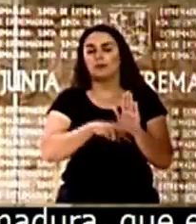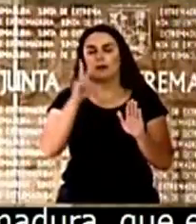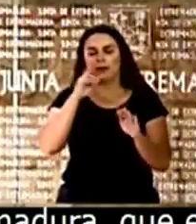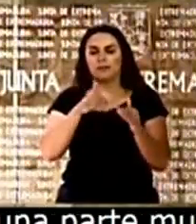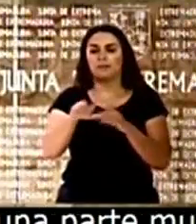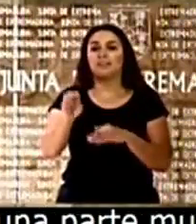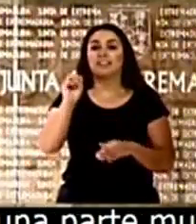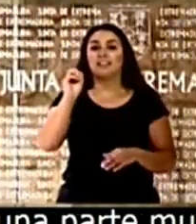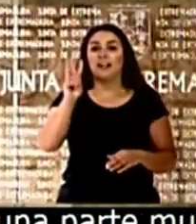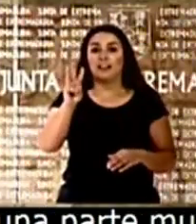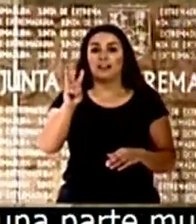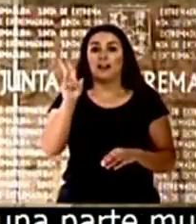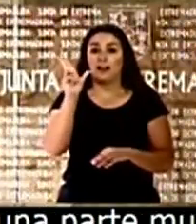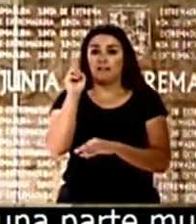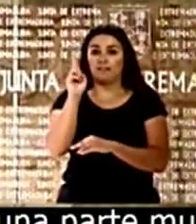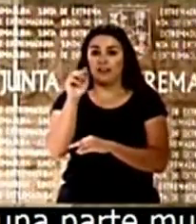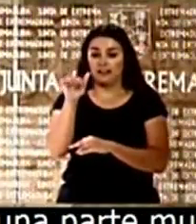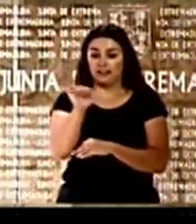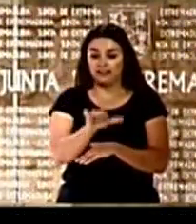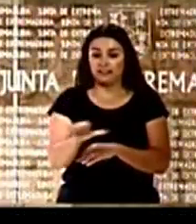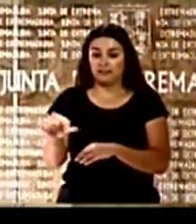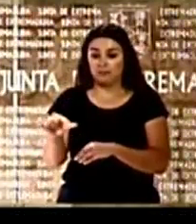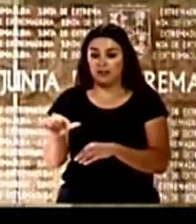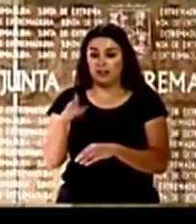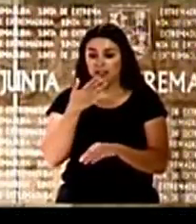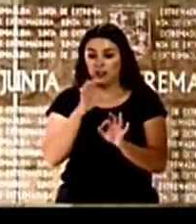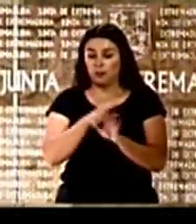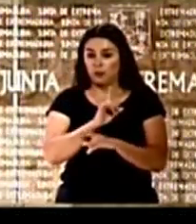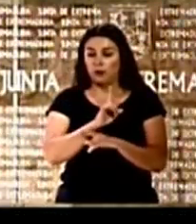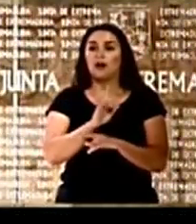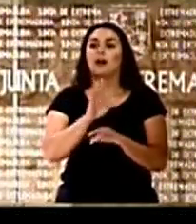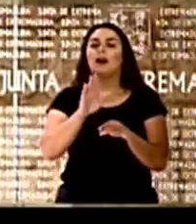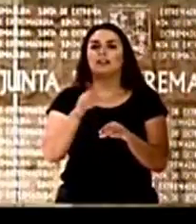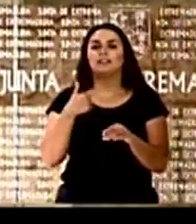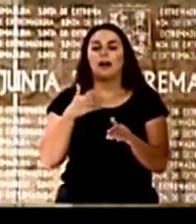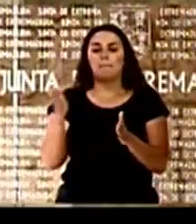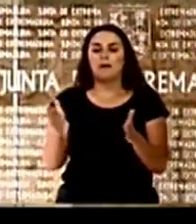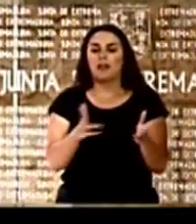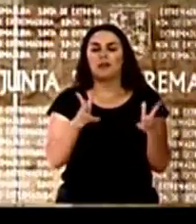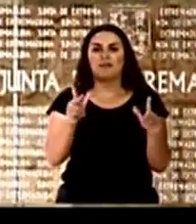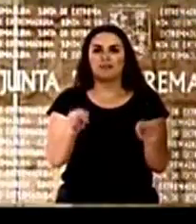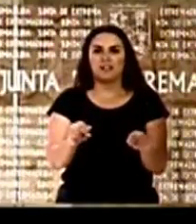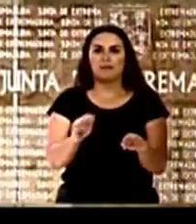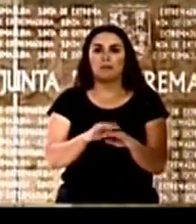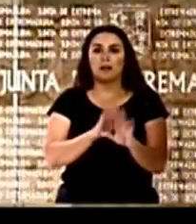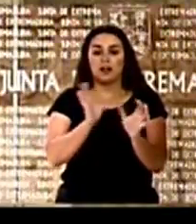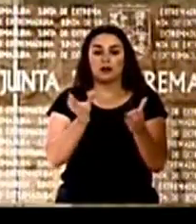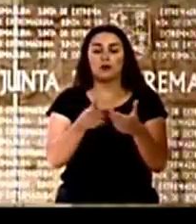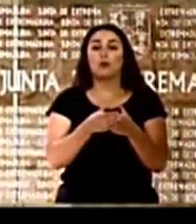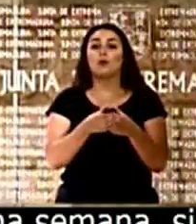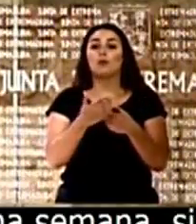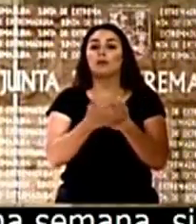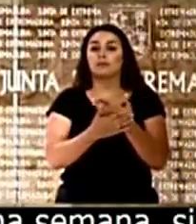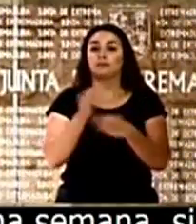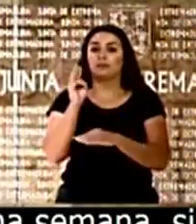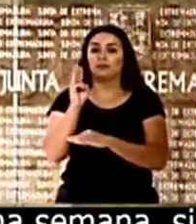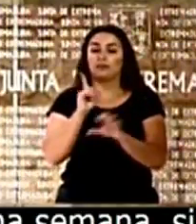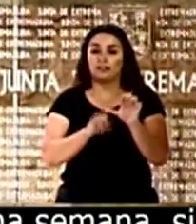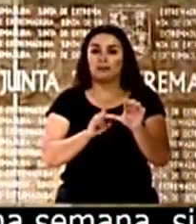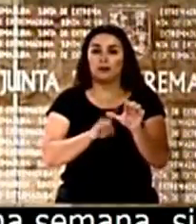13, es decir, el viernes de esta semana, si no me equivoco, se acaba el plazo para que los grupos parlamentarios de la Asamblea de